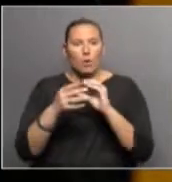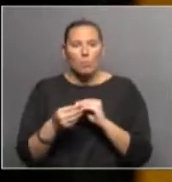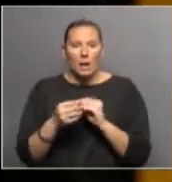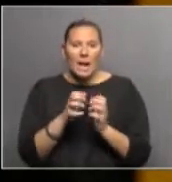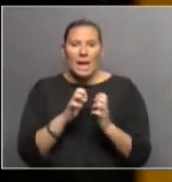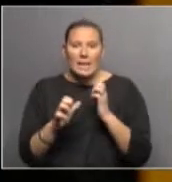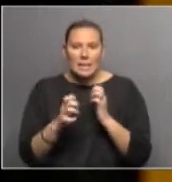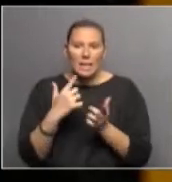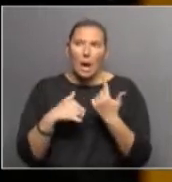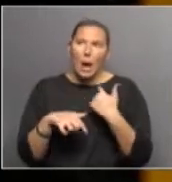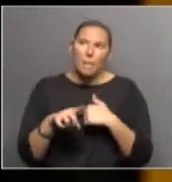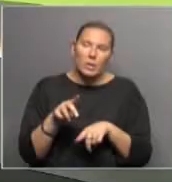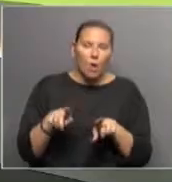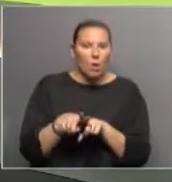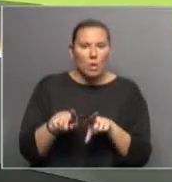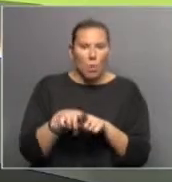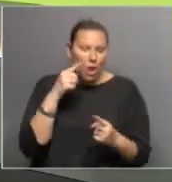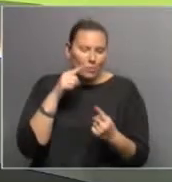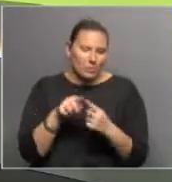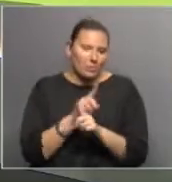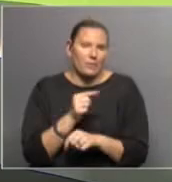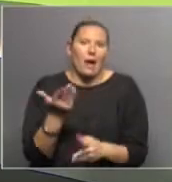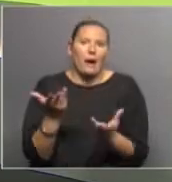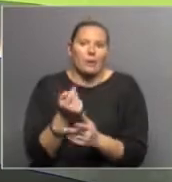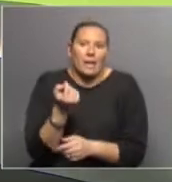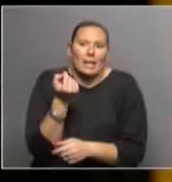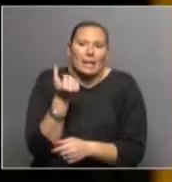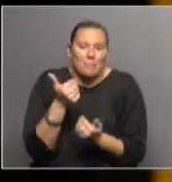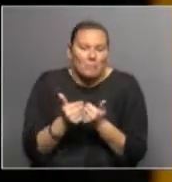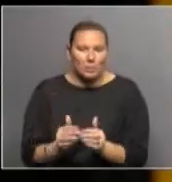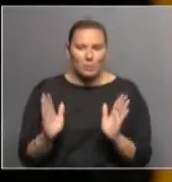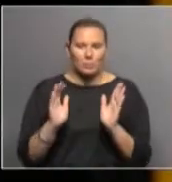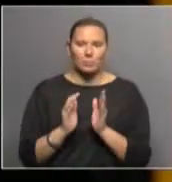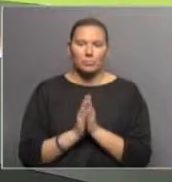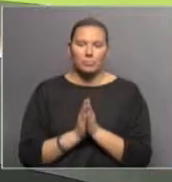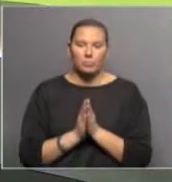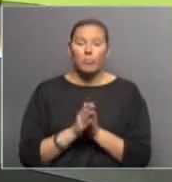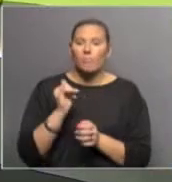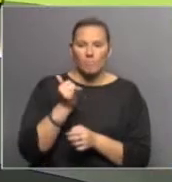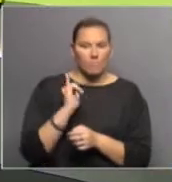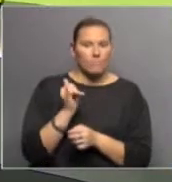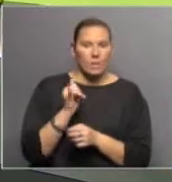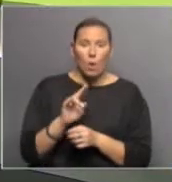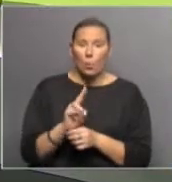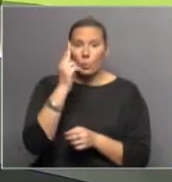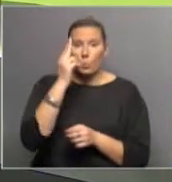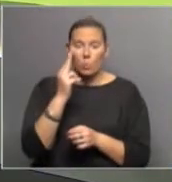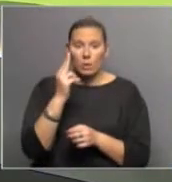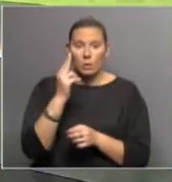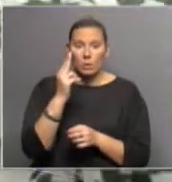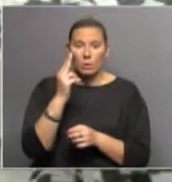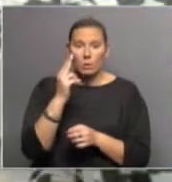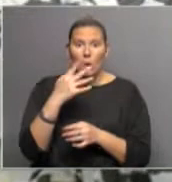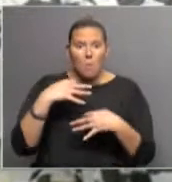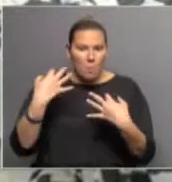está lejos de ser esto una meta, es apenas una estación en el camino. Sí, correcto. Uruguay ha hecho muy